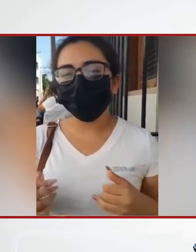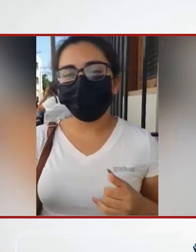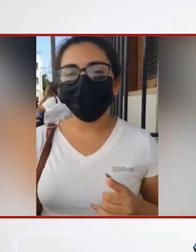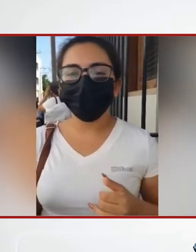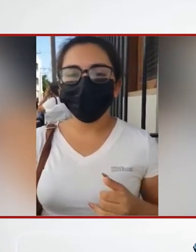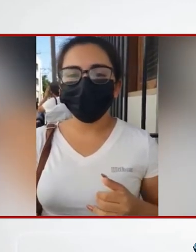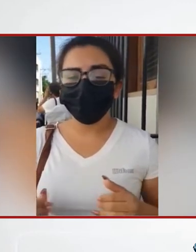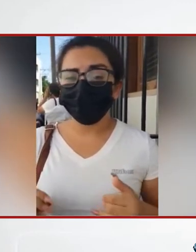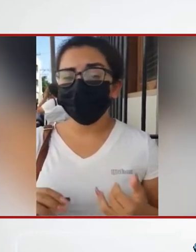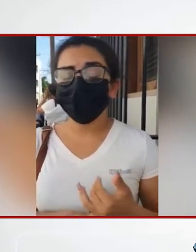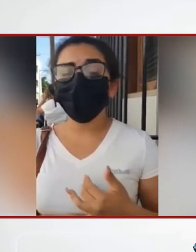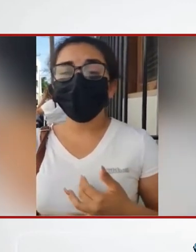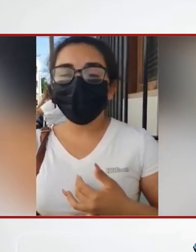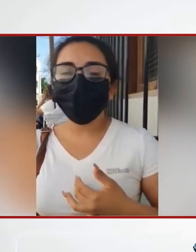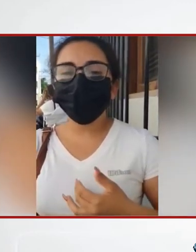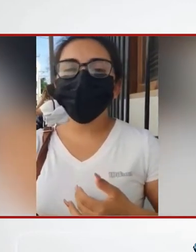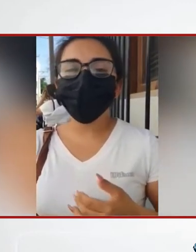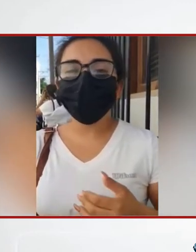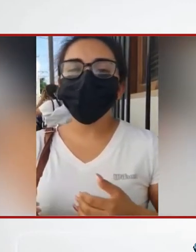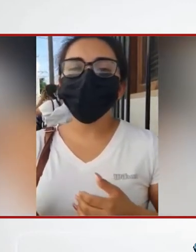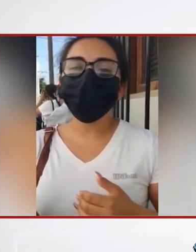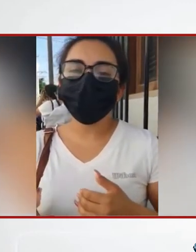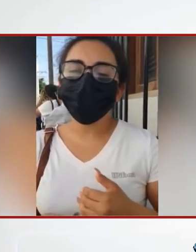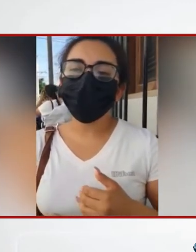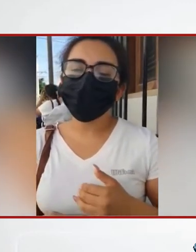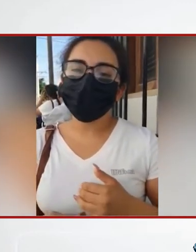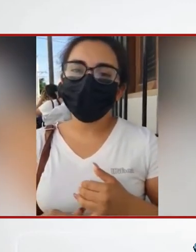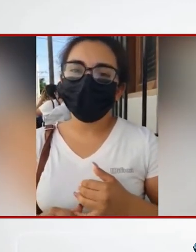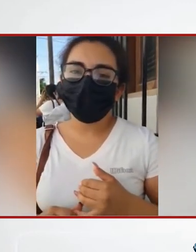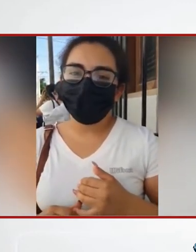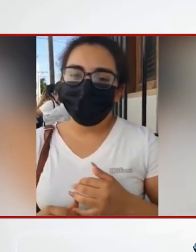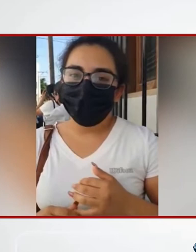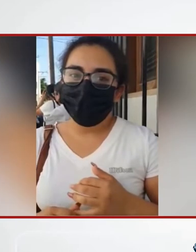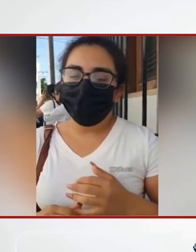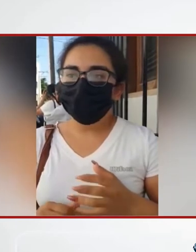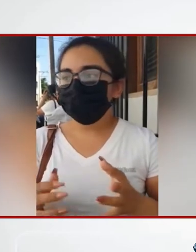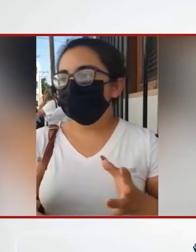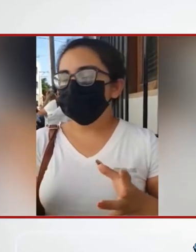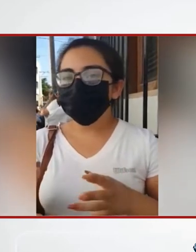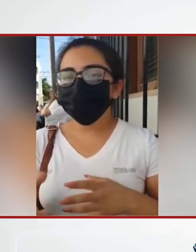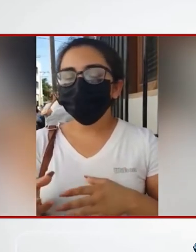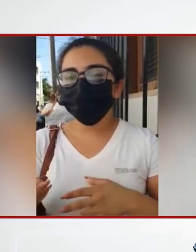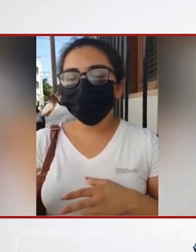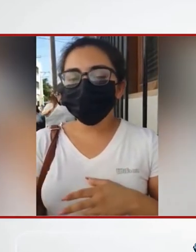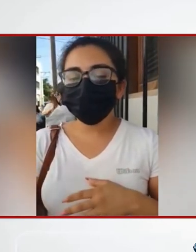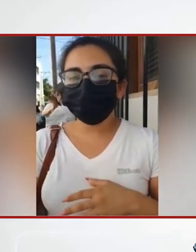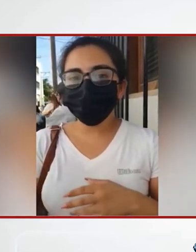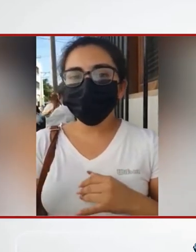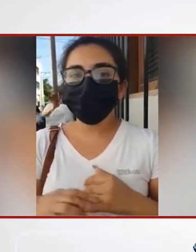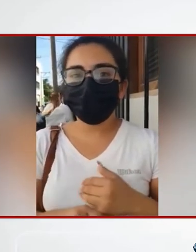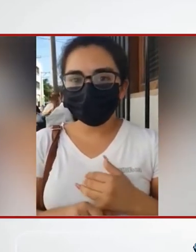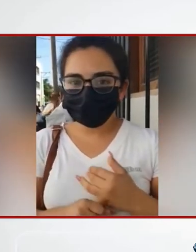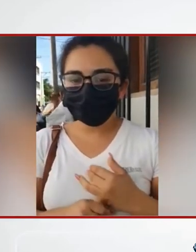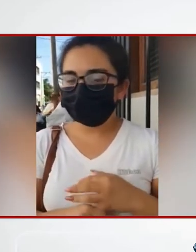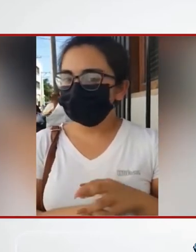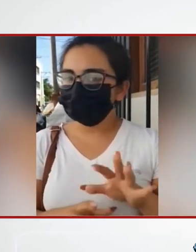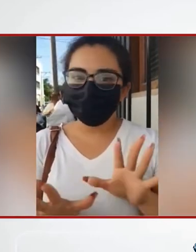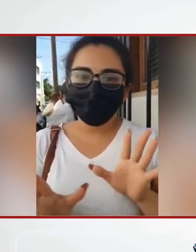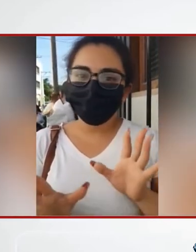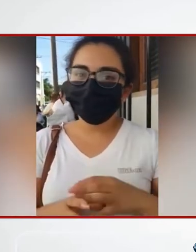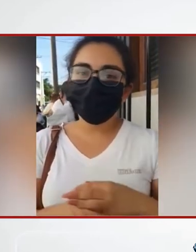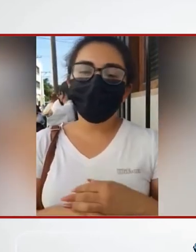que una guardería, donde realmente se está necesitando ese, pues por así decirlo, necesitamos ese servicio